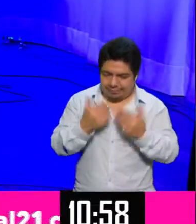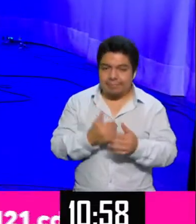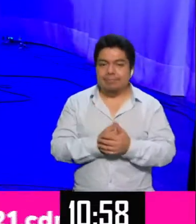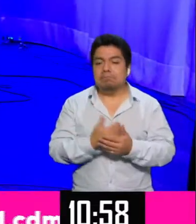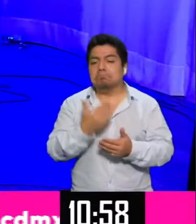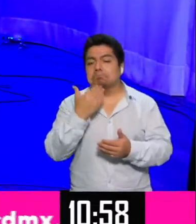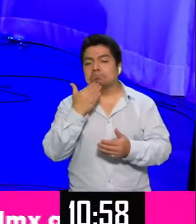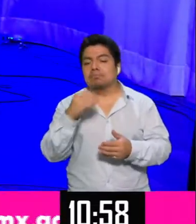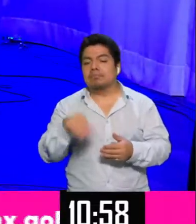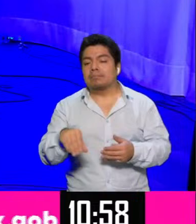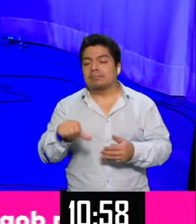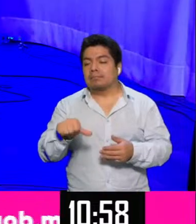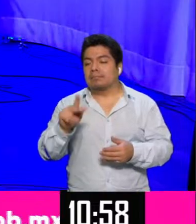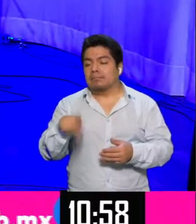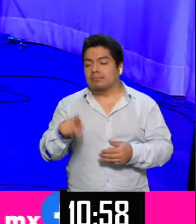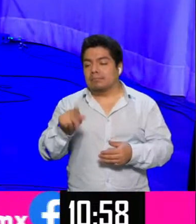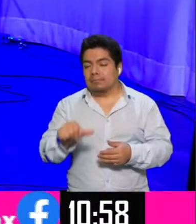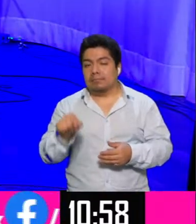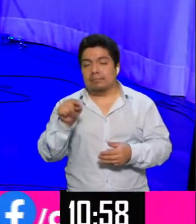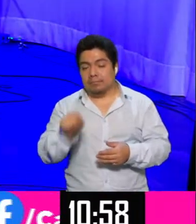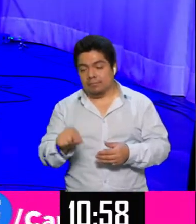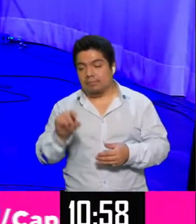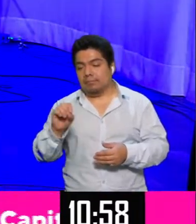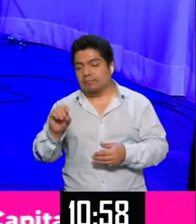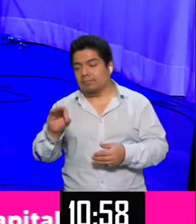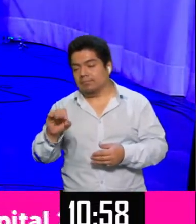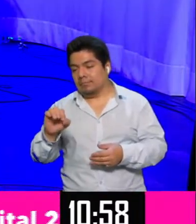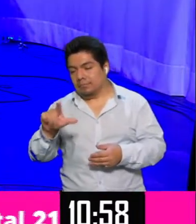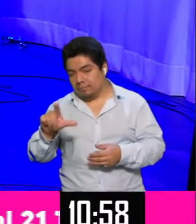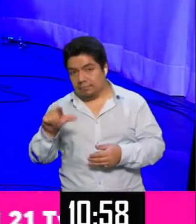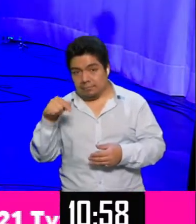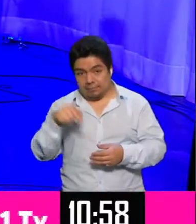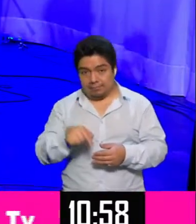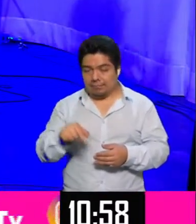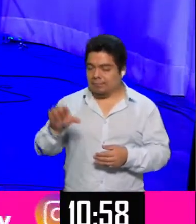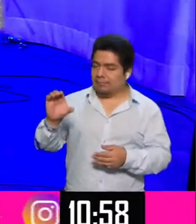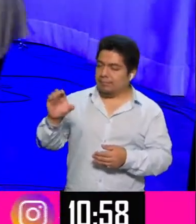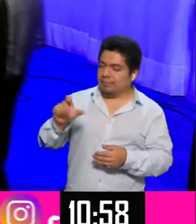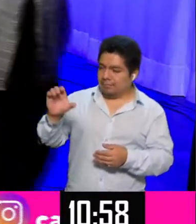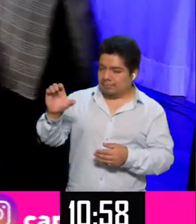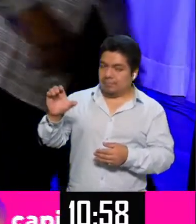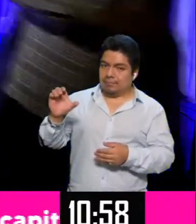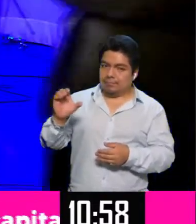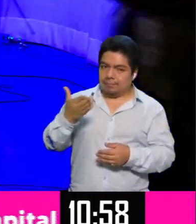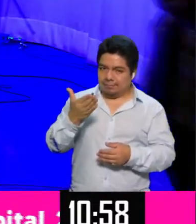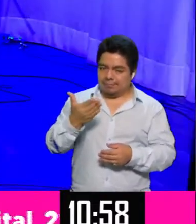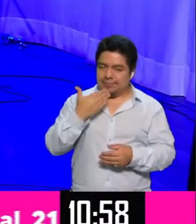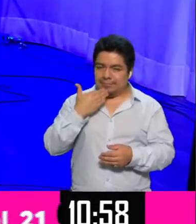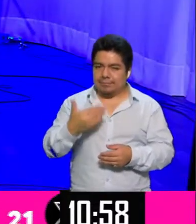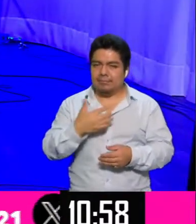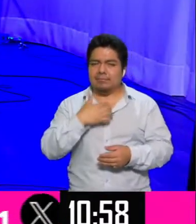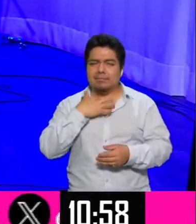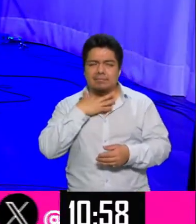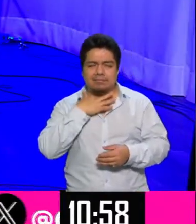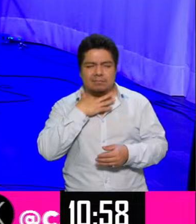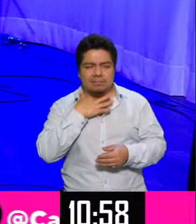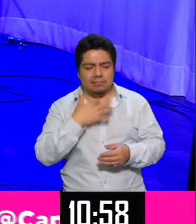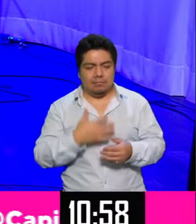todo. Maca. Punto oficial. Ahorita. En Capital por cuál. Que no Gracias. se diga.